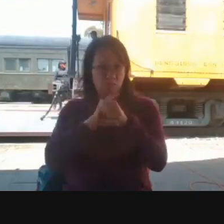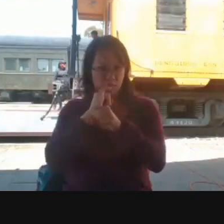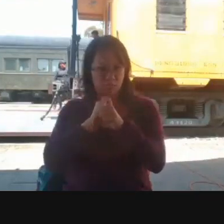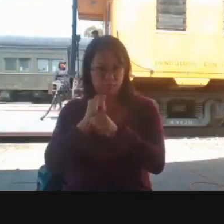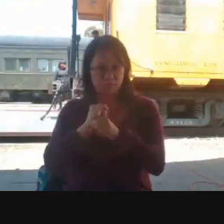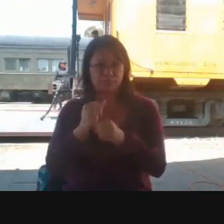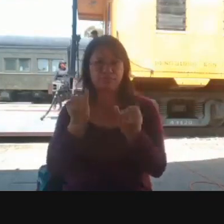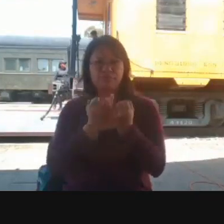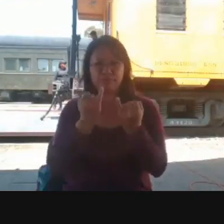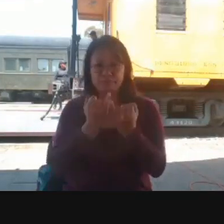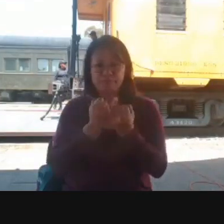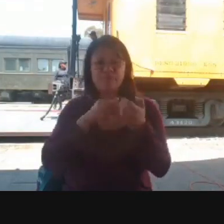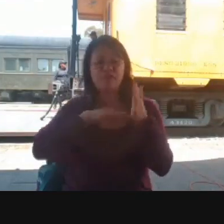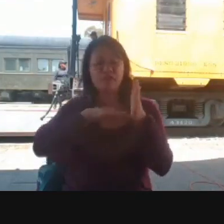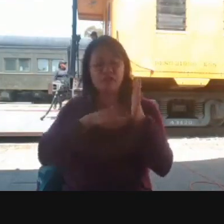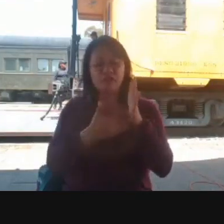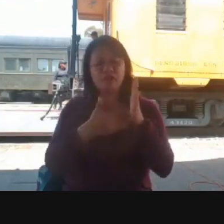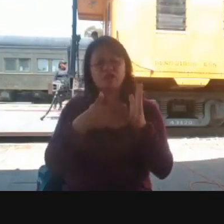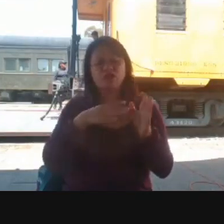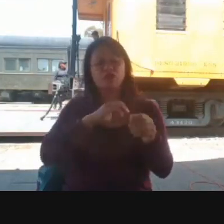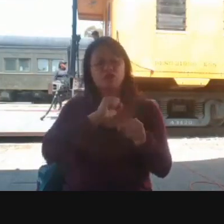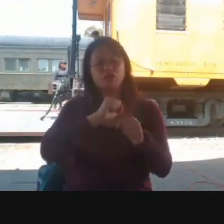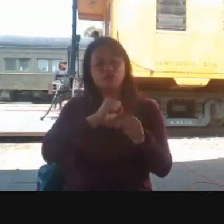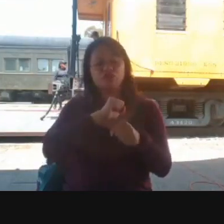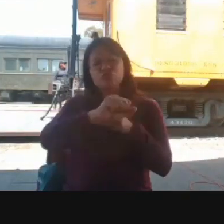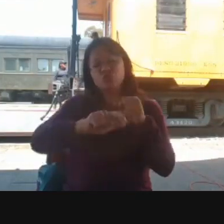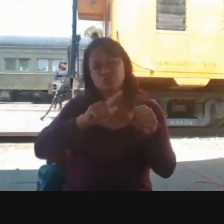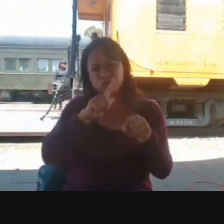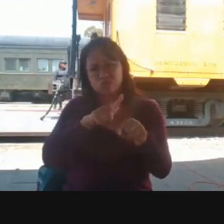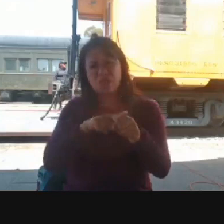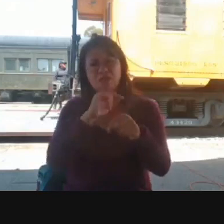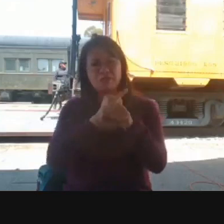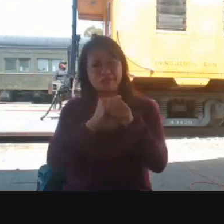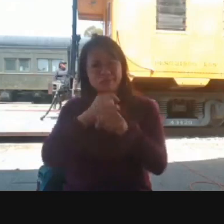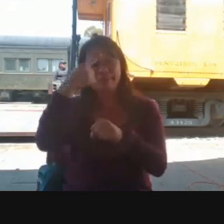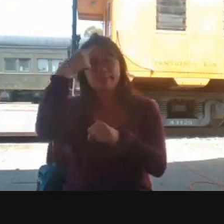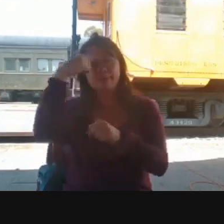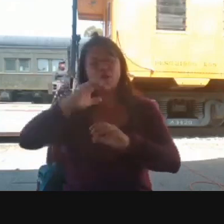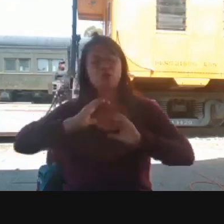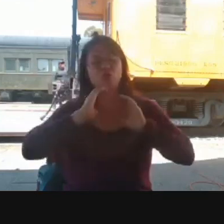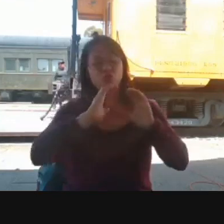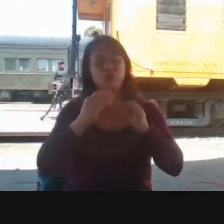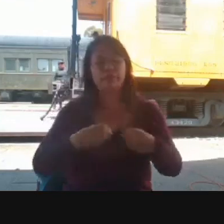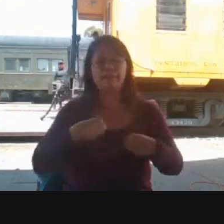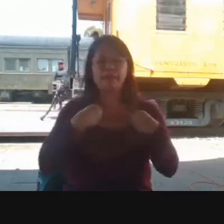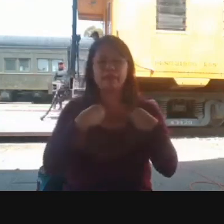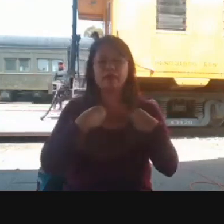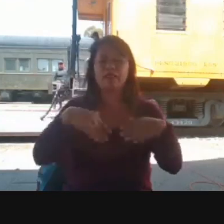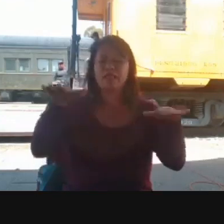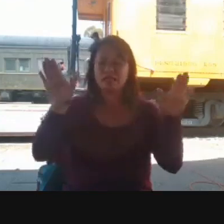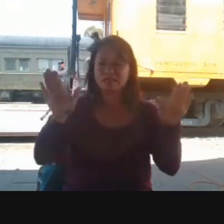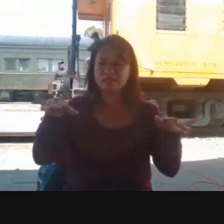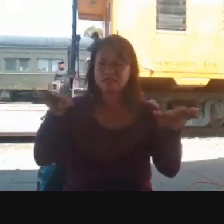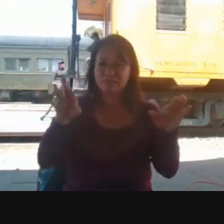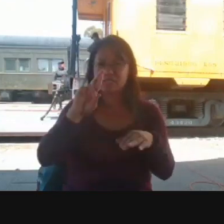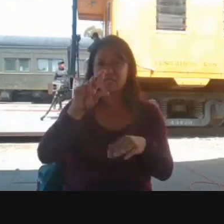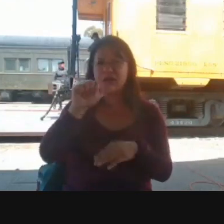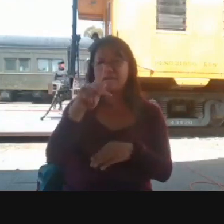estrategias biológicas y sociales para el rescate y conservación de aves rapaces. También ha sido ganador del